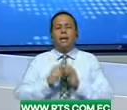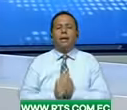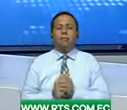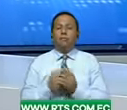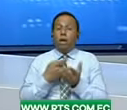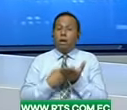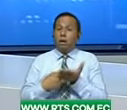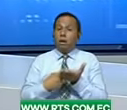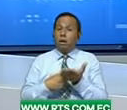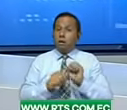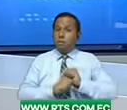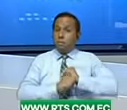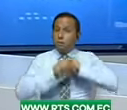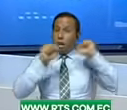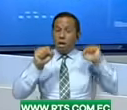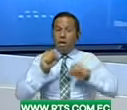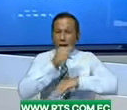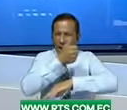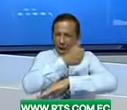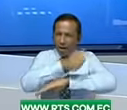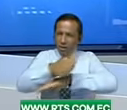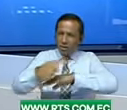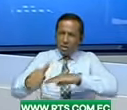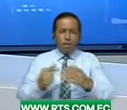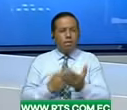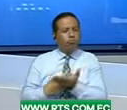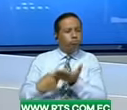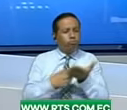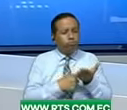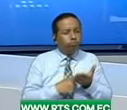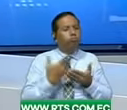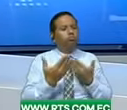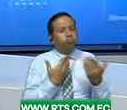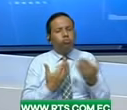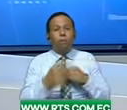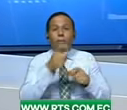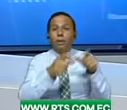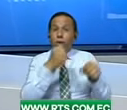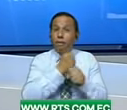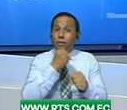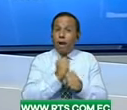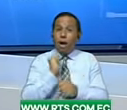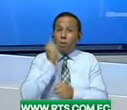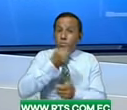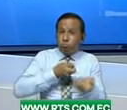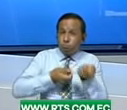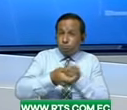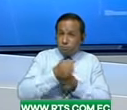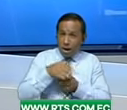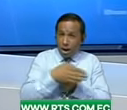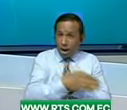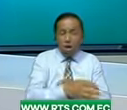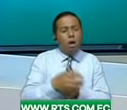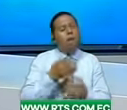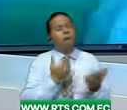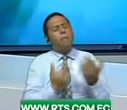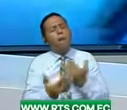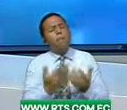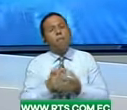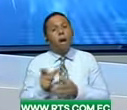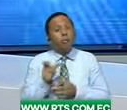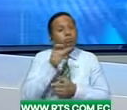el sector pesquero del puerto de Anconcito, donde hizo la entrega de carnets y suscribió el reglamento a la Ley de Acuacultura y Pesca. En la